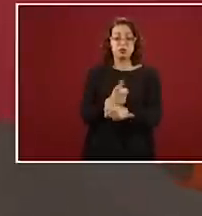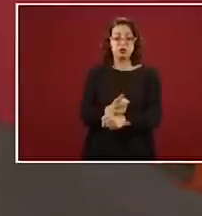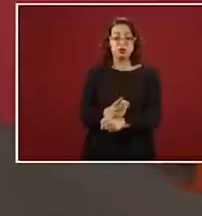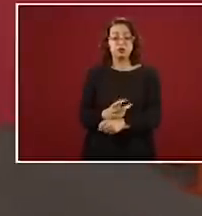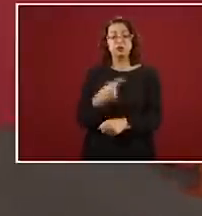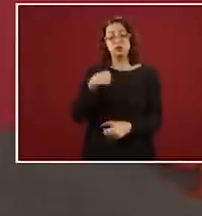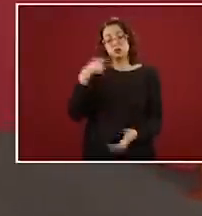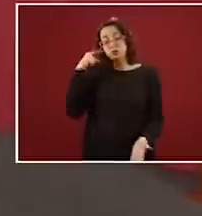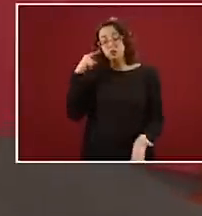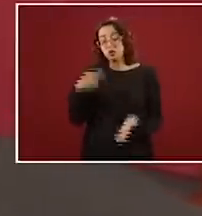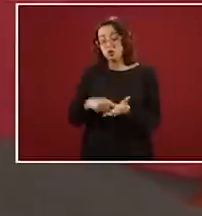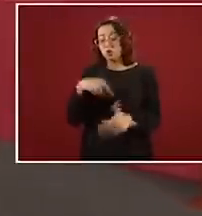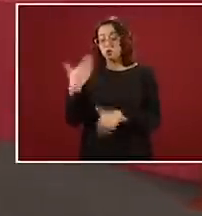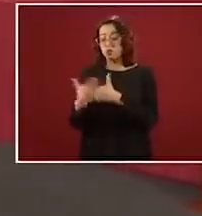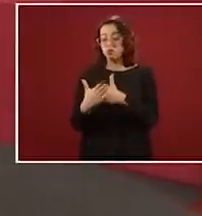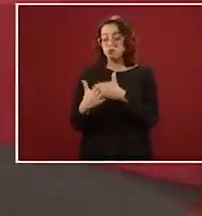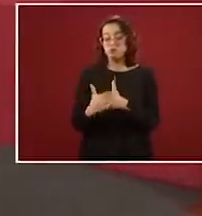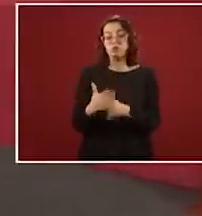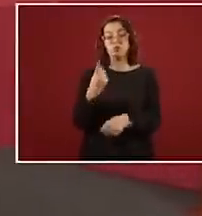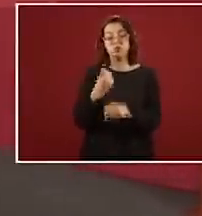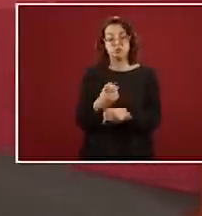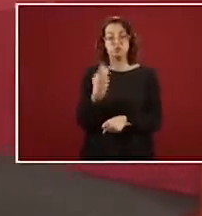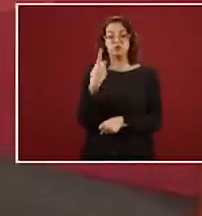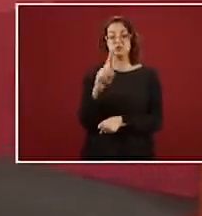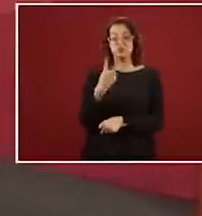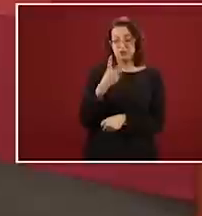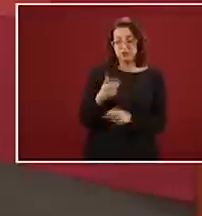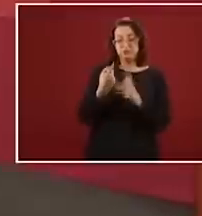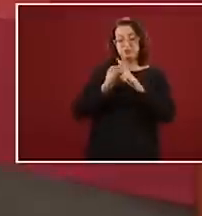1 de diciembre ya vamos a empezar a ver